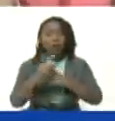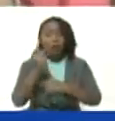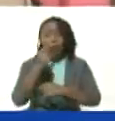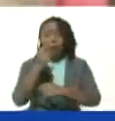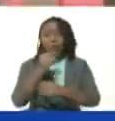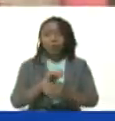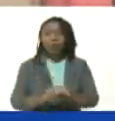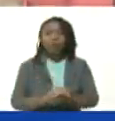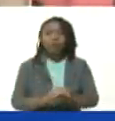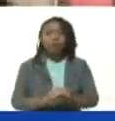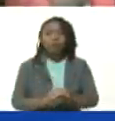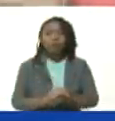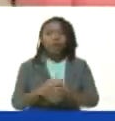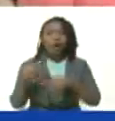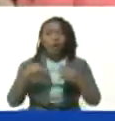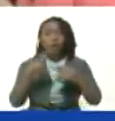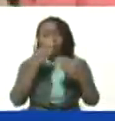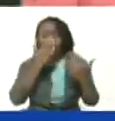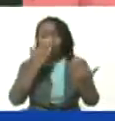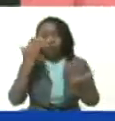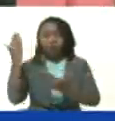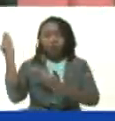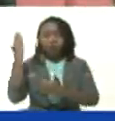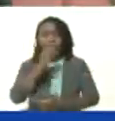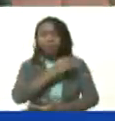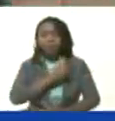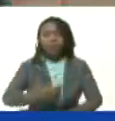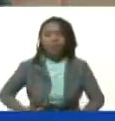medicamentos. Les paso adelante, señor presidente.